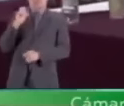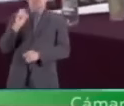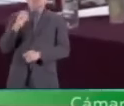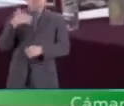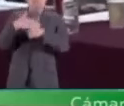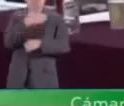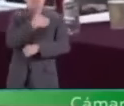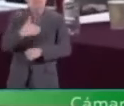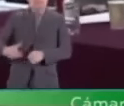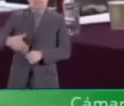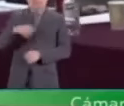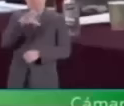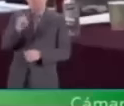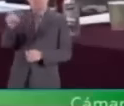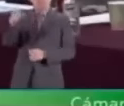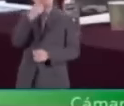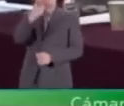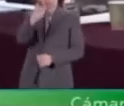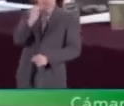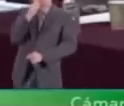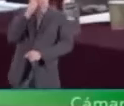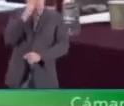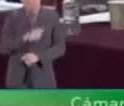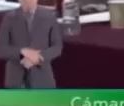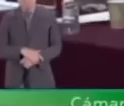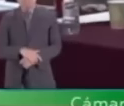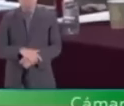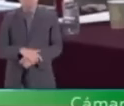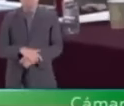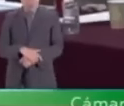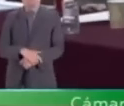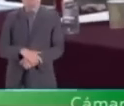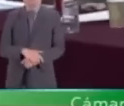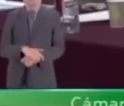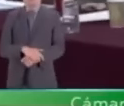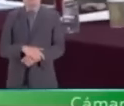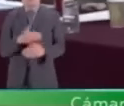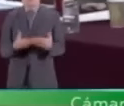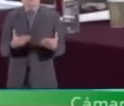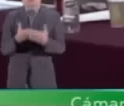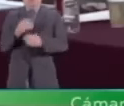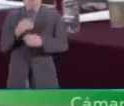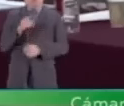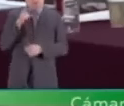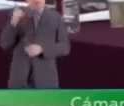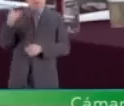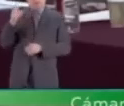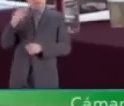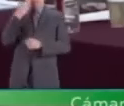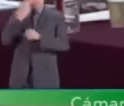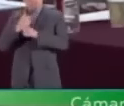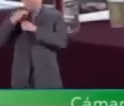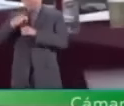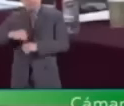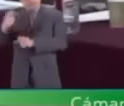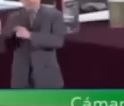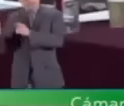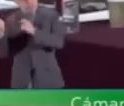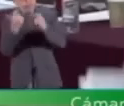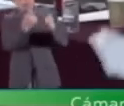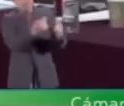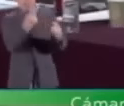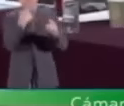más, escuchen esta parte. Que ahora ya no va a tener ella el privilegio de nombrar o postular